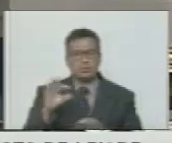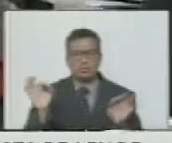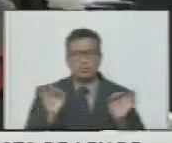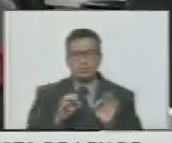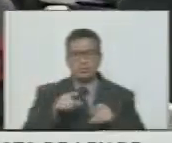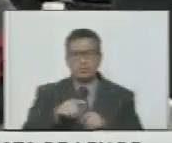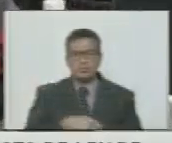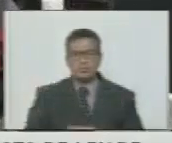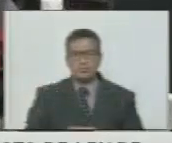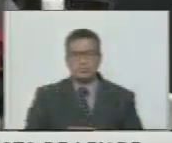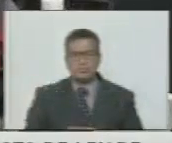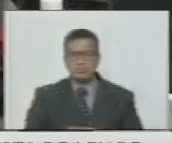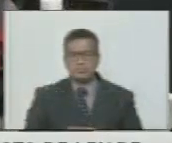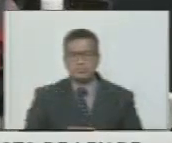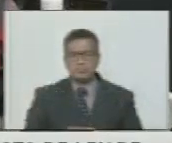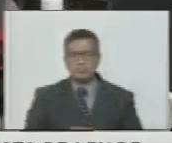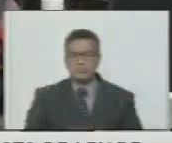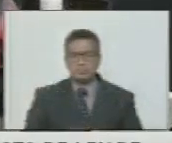¿No es así?